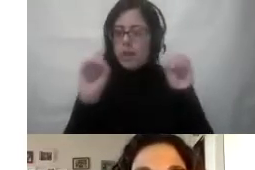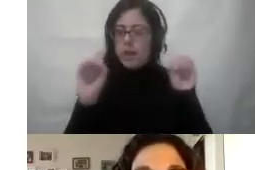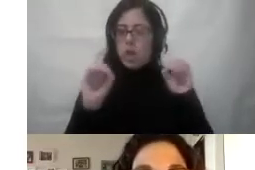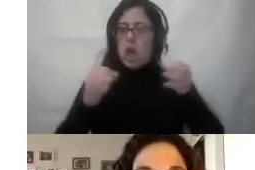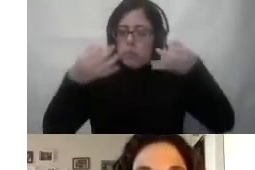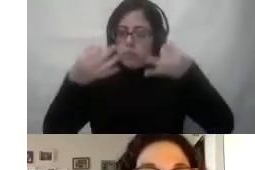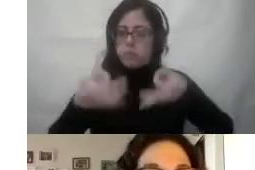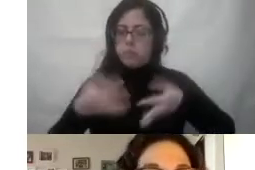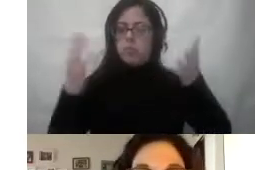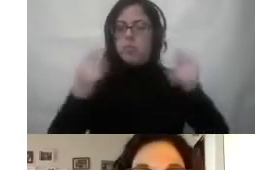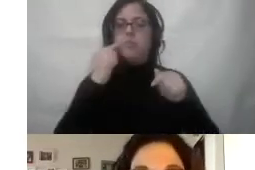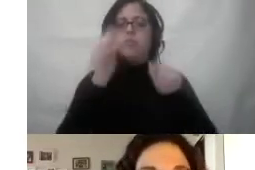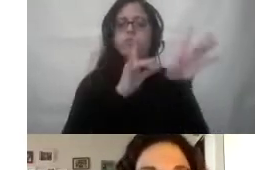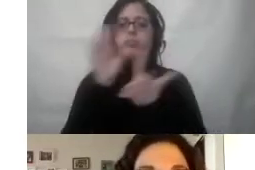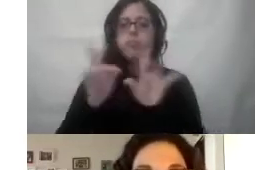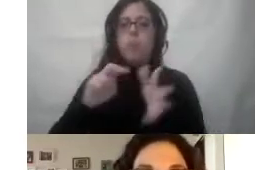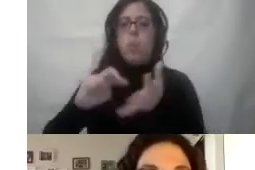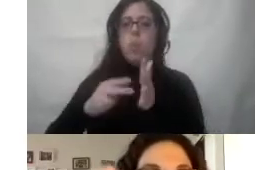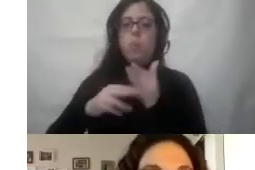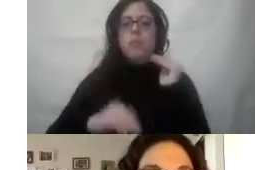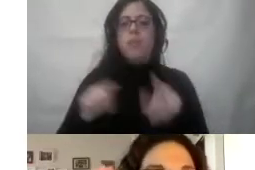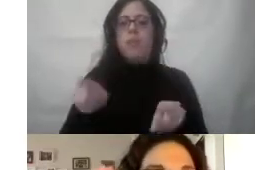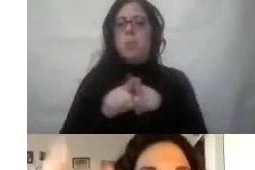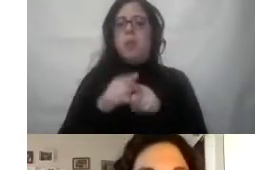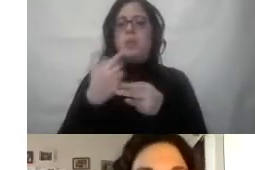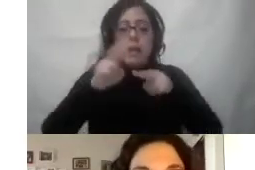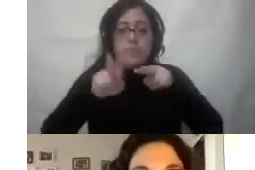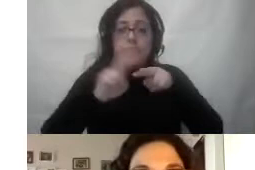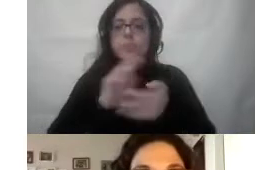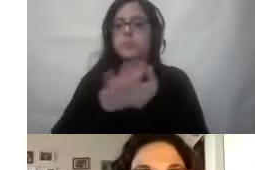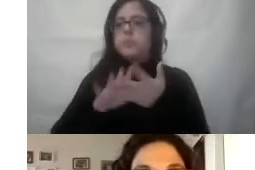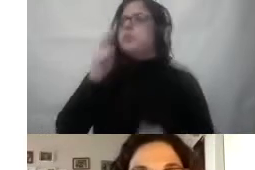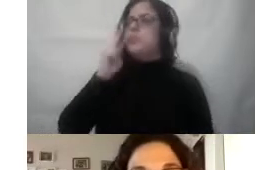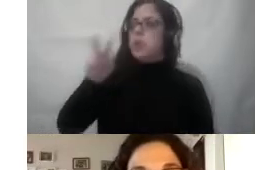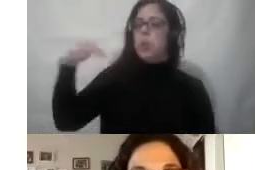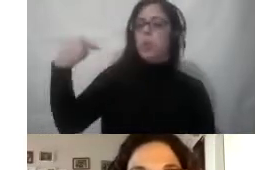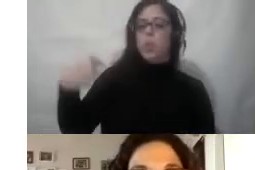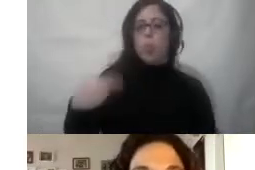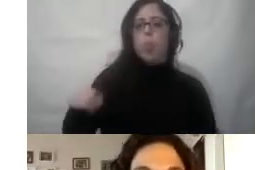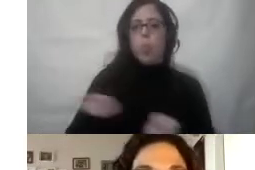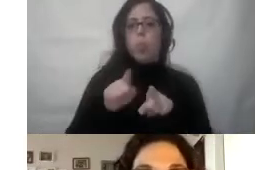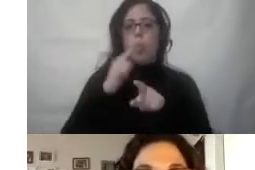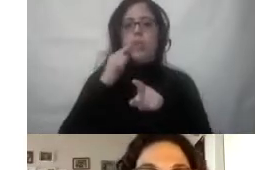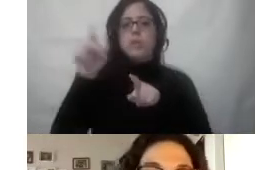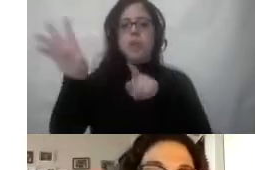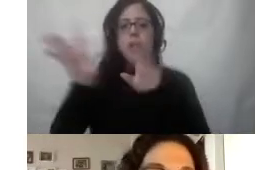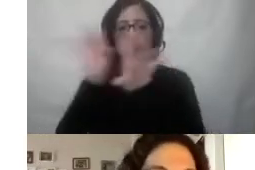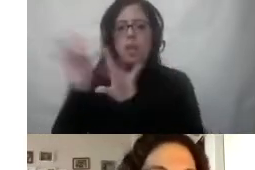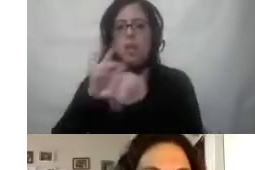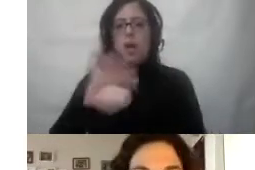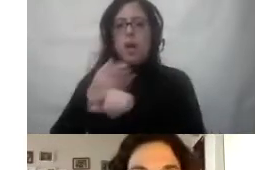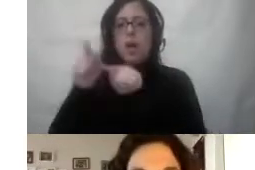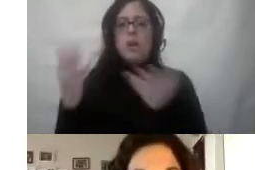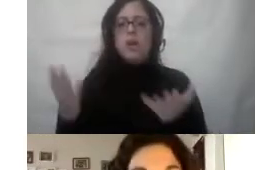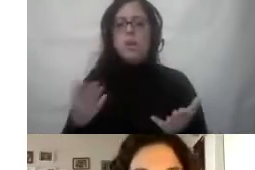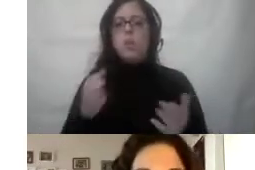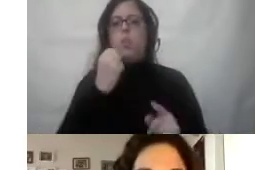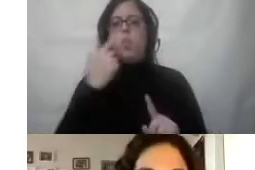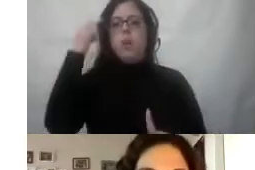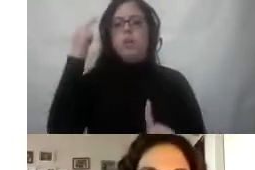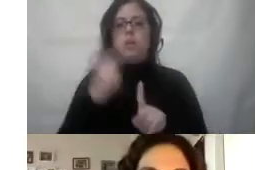detectar estos problemas. Lo hacemos casi intuitivamente, vemos una noticia inmediatamente, ¿verdad?, identificamos qué está detrás, cuál es la perspectiva,